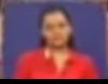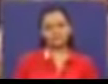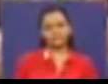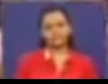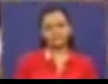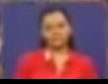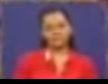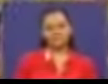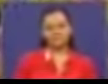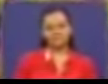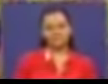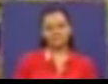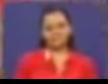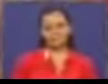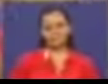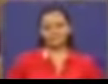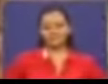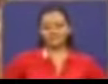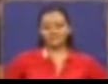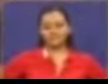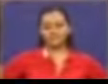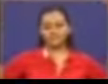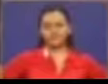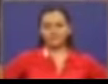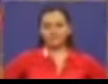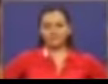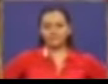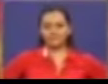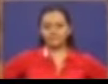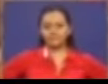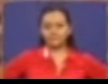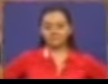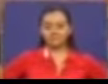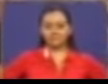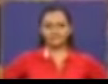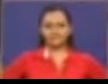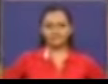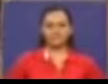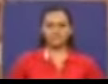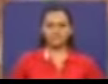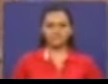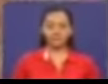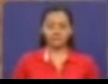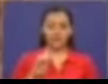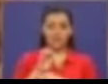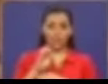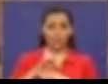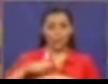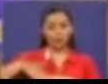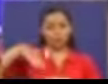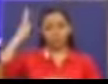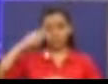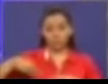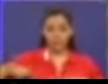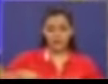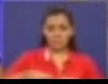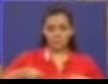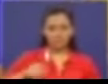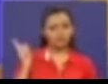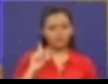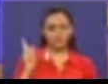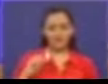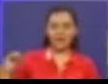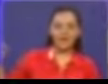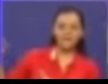la vida, de justicia y equidad. Pues Ecuador no es que tiene alto gasto público, tiene alta inversión